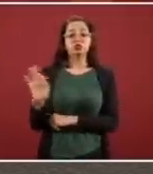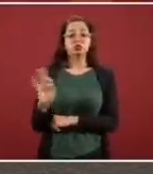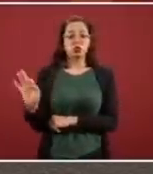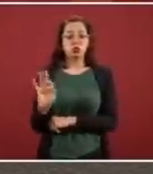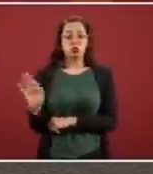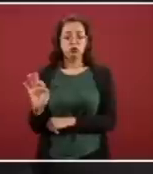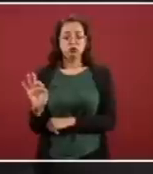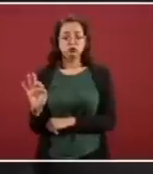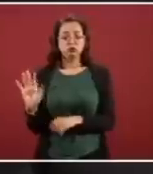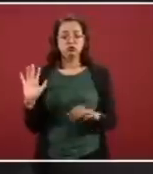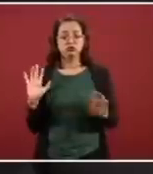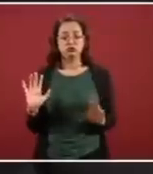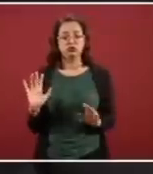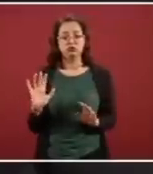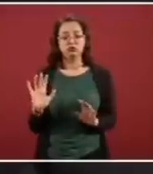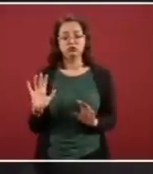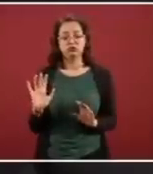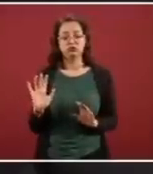delitos,